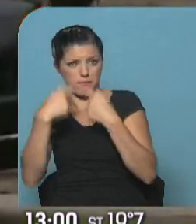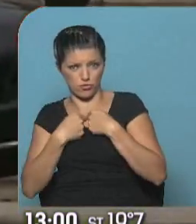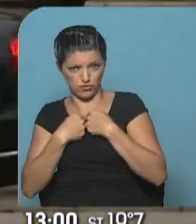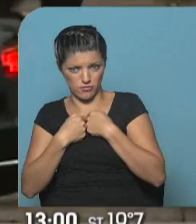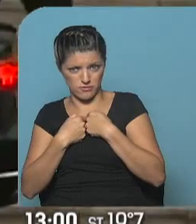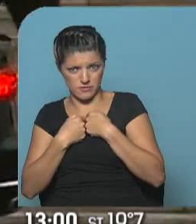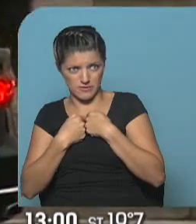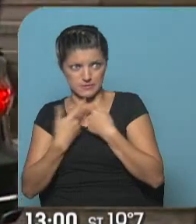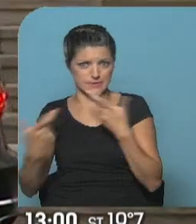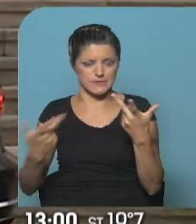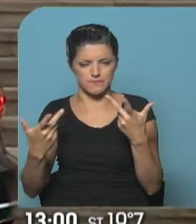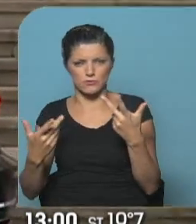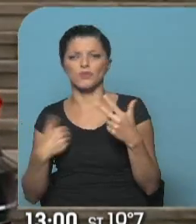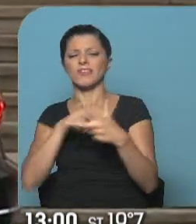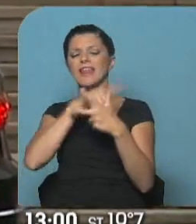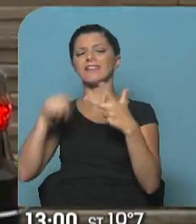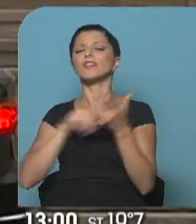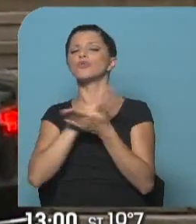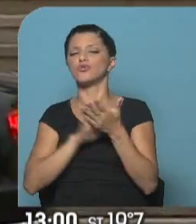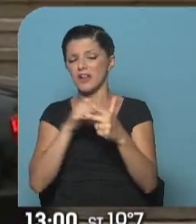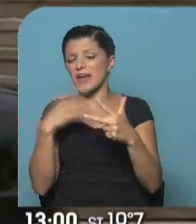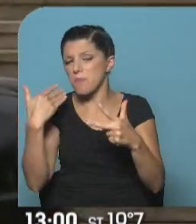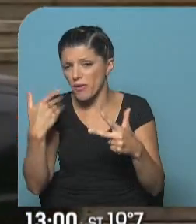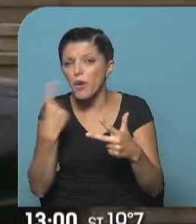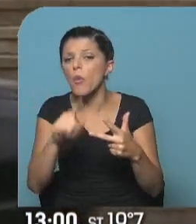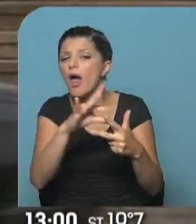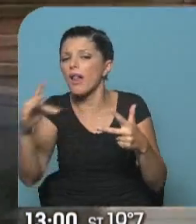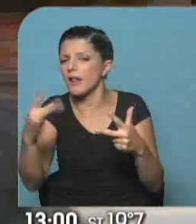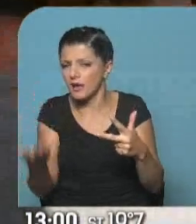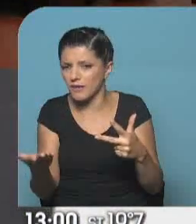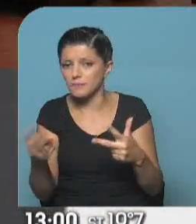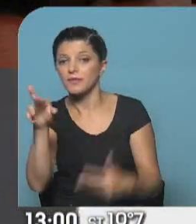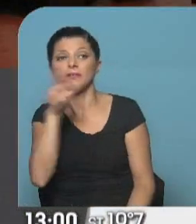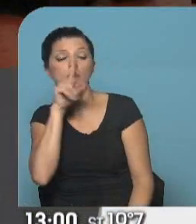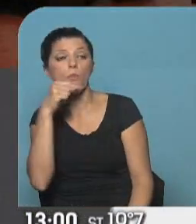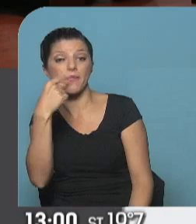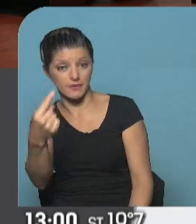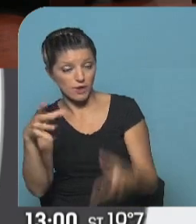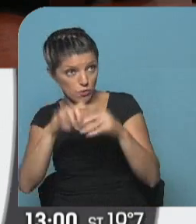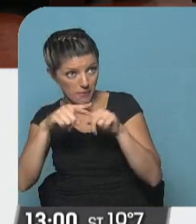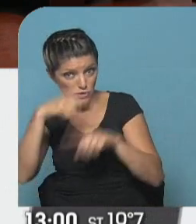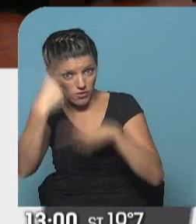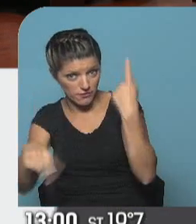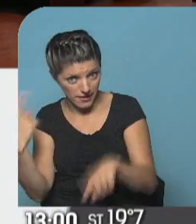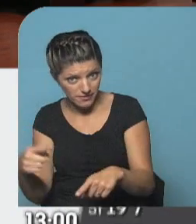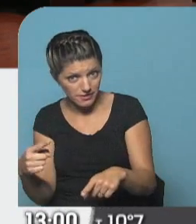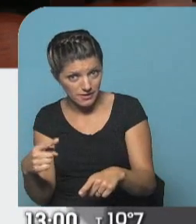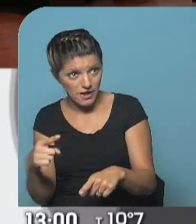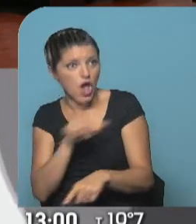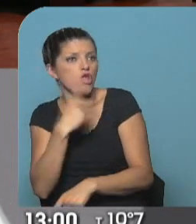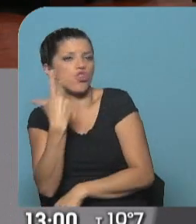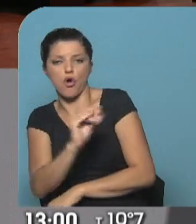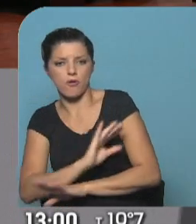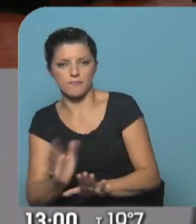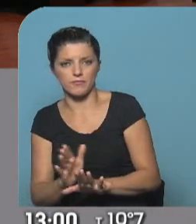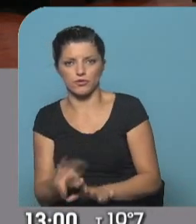va a ser la más clara, ¿no? Porque si ella rechaza un gobierno de minorías, Steinmeier no está feliz tampoco con la